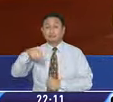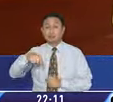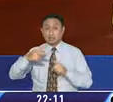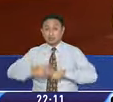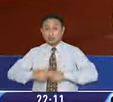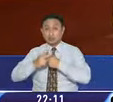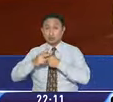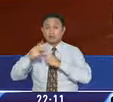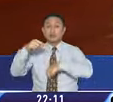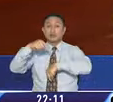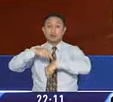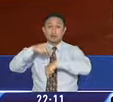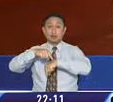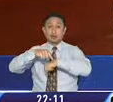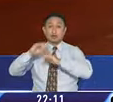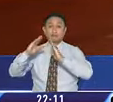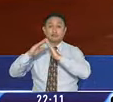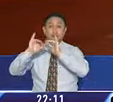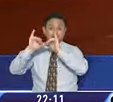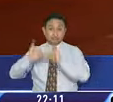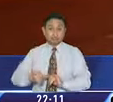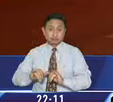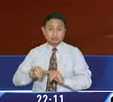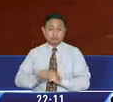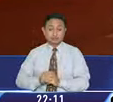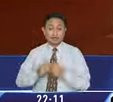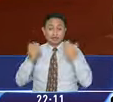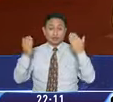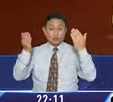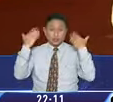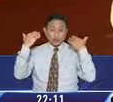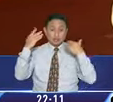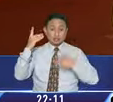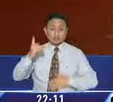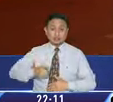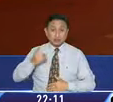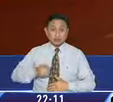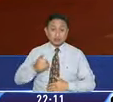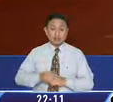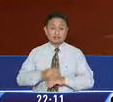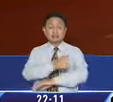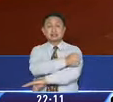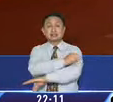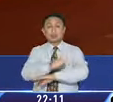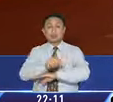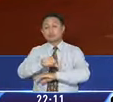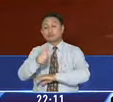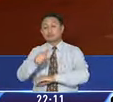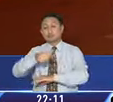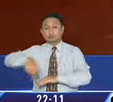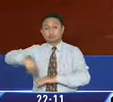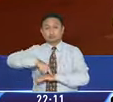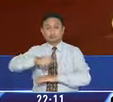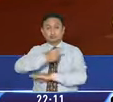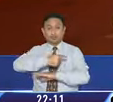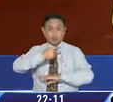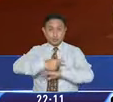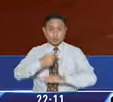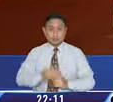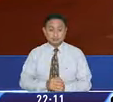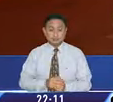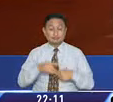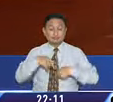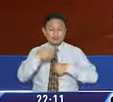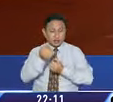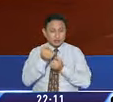más que nada se da dentro de lo que son las ciudades tanto de Guayaquil, Daule, San Borondón y las demás que pertenecen a la provincia del Guayas. Es la